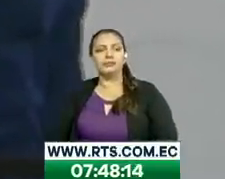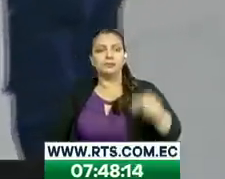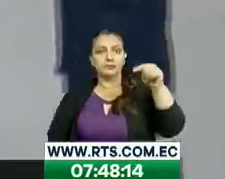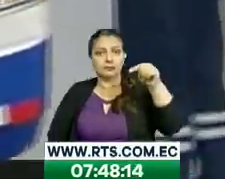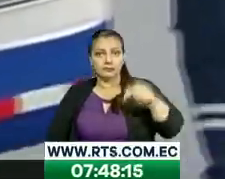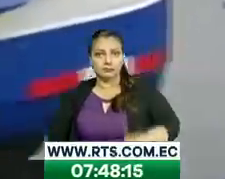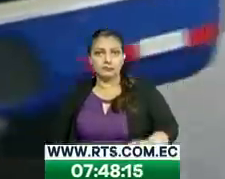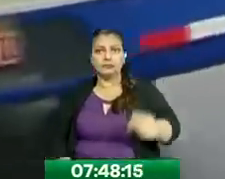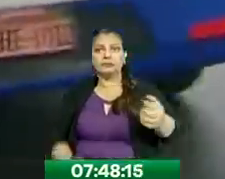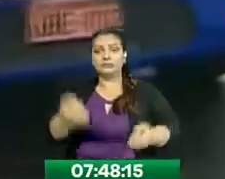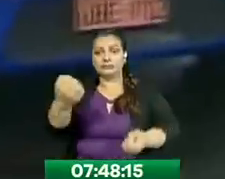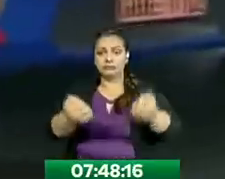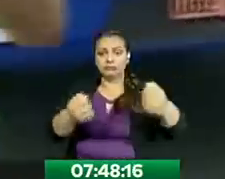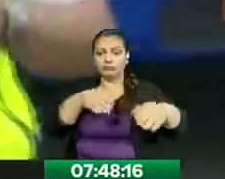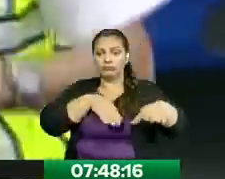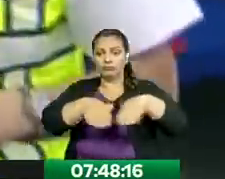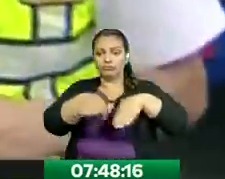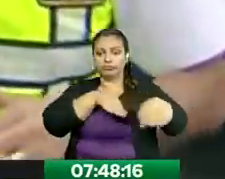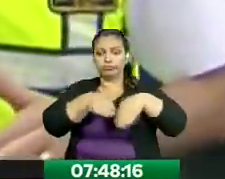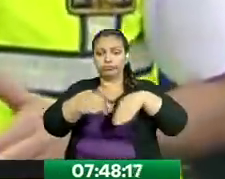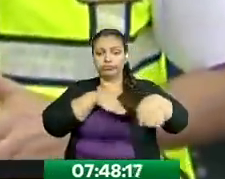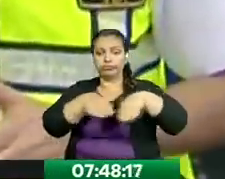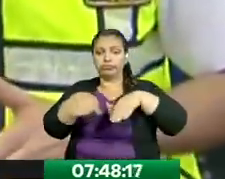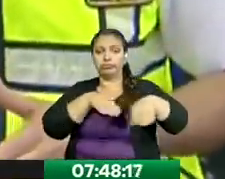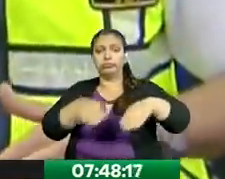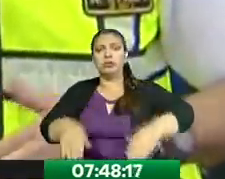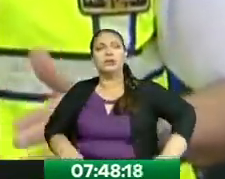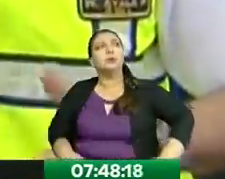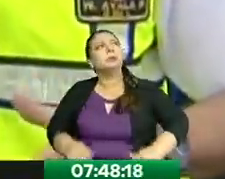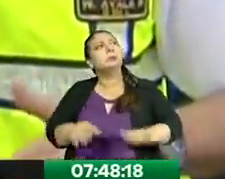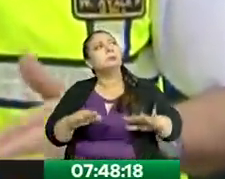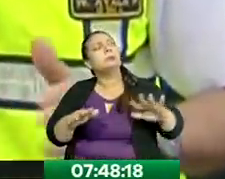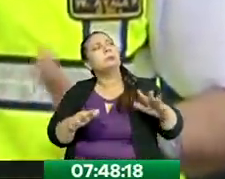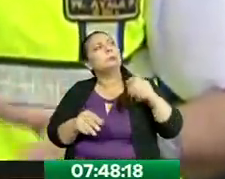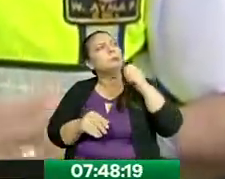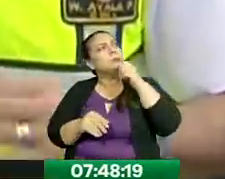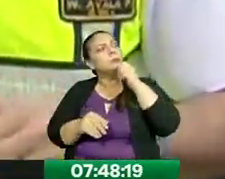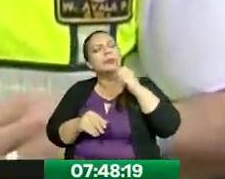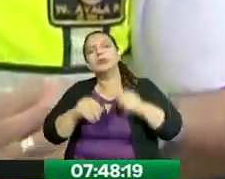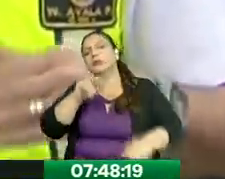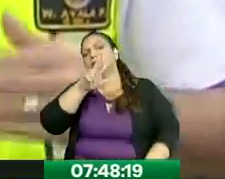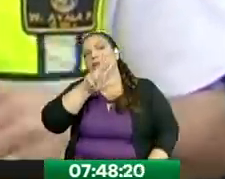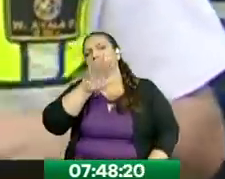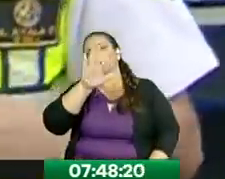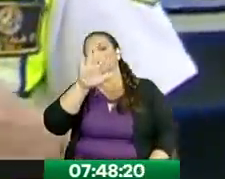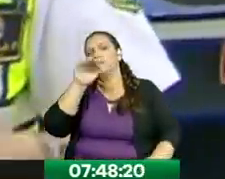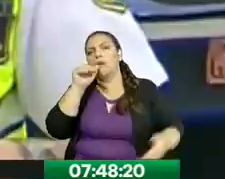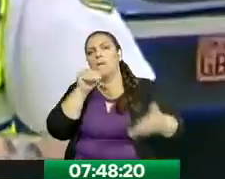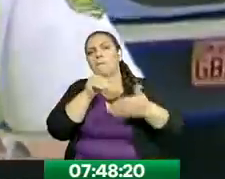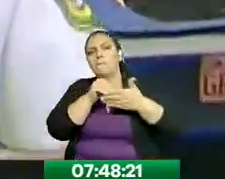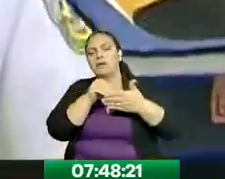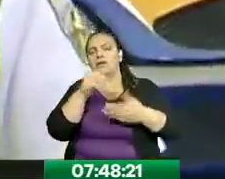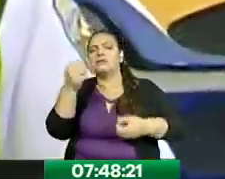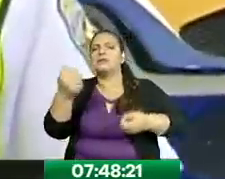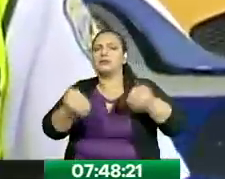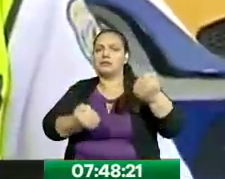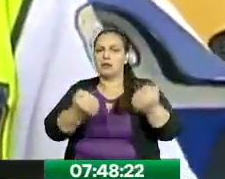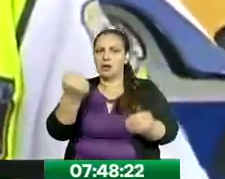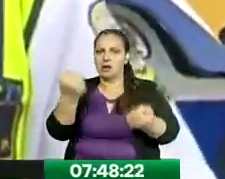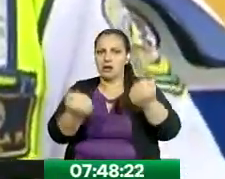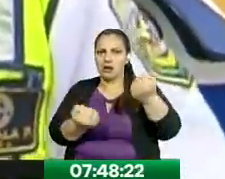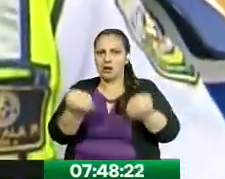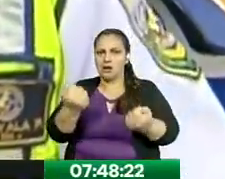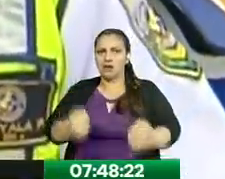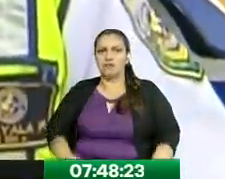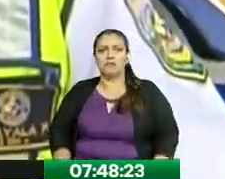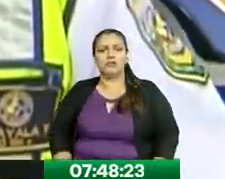tenemos un estimativo en esta vida dable de cerca de 35 mil vehículos que se las dan en los